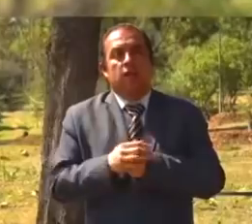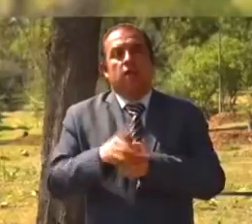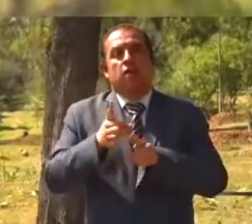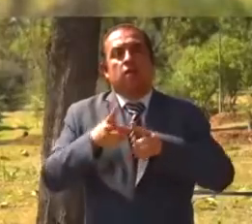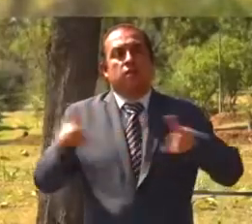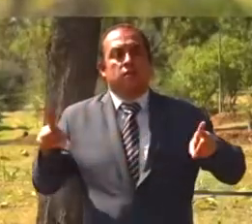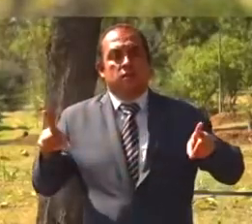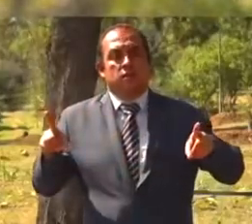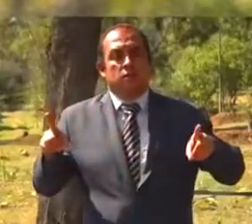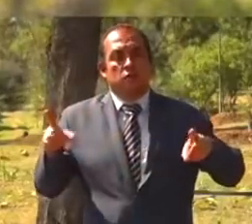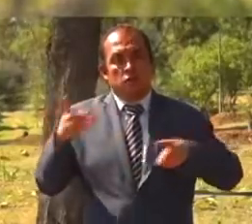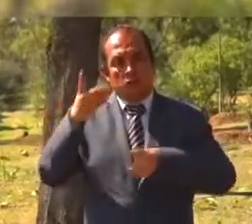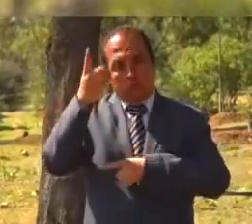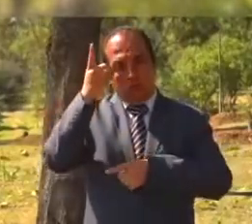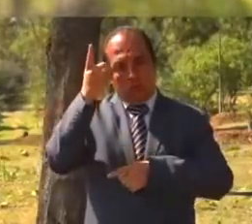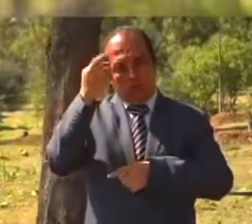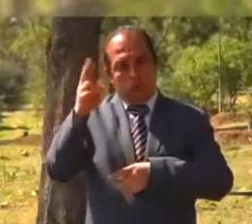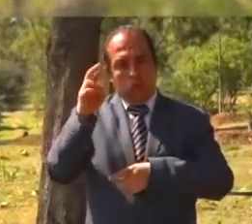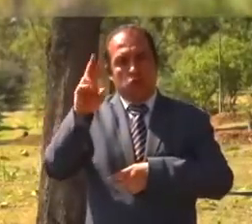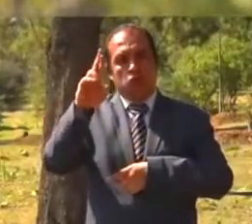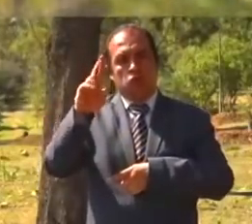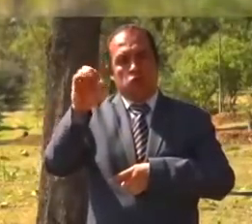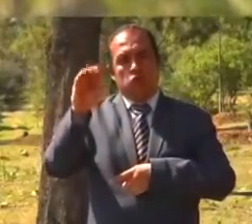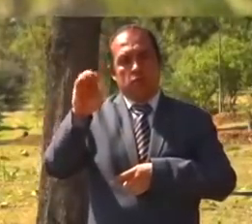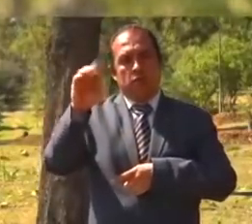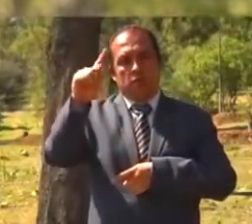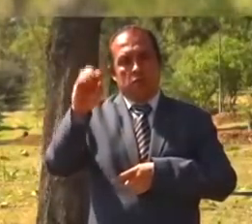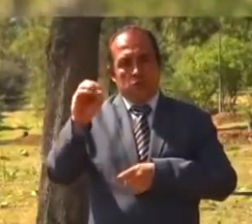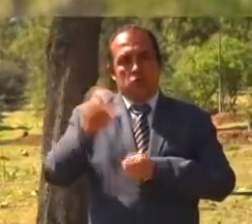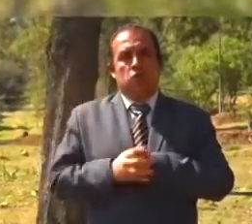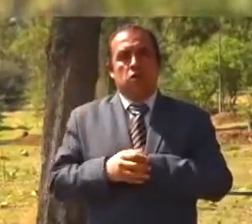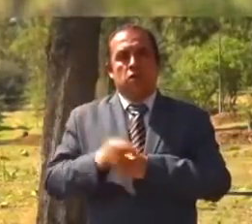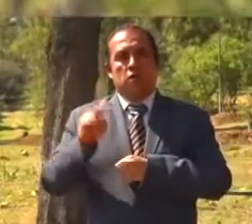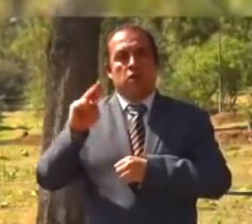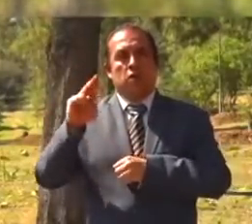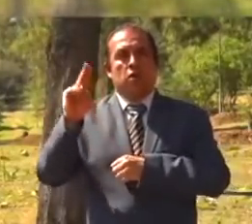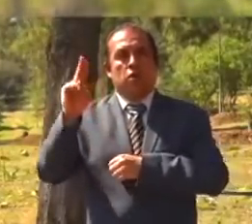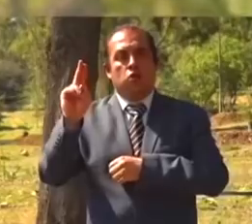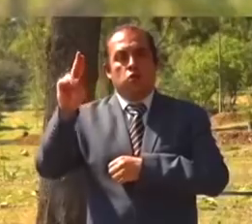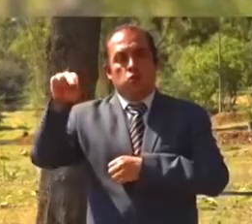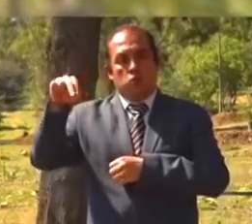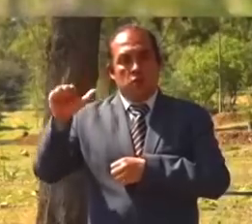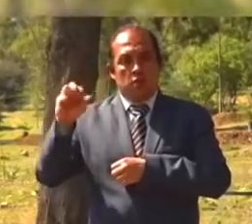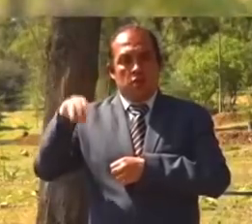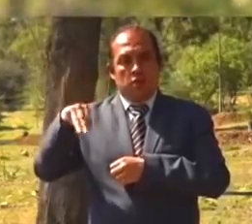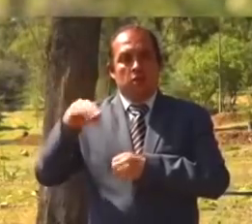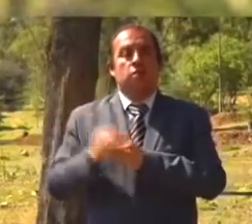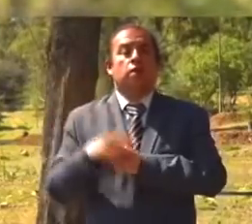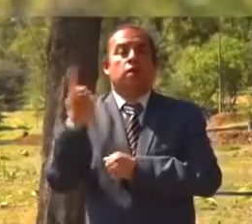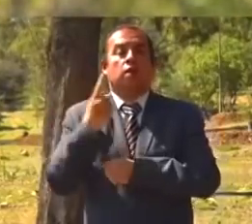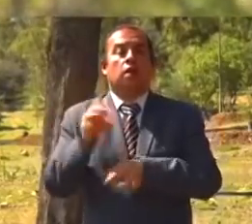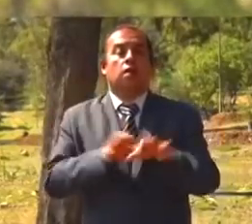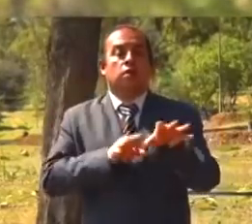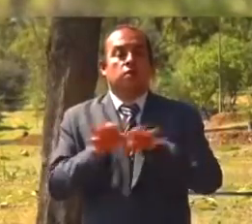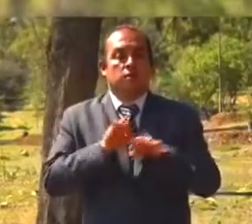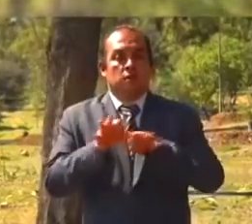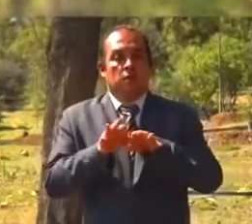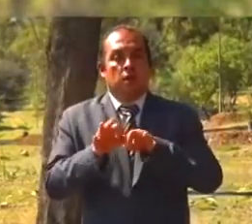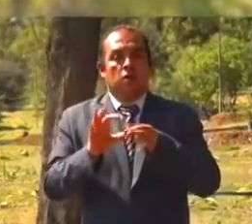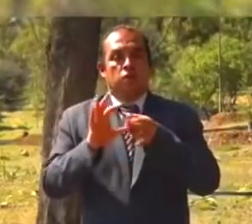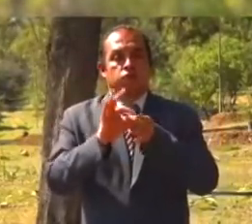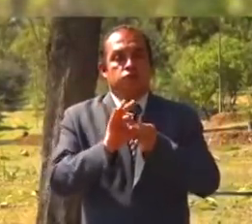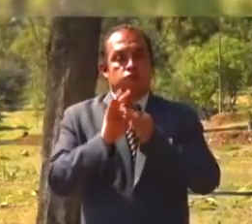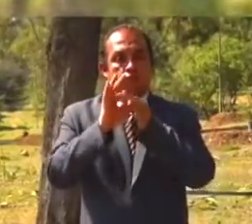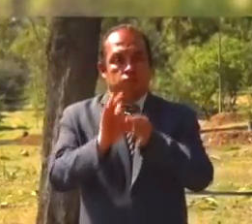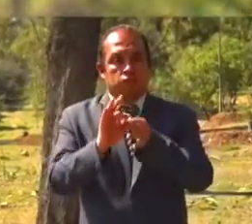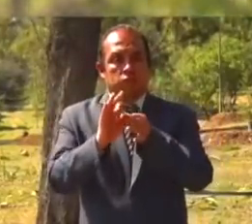o que es desarrollada por el doctor Roberto Linding, de la Universidad Nacional Autónoma de México, que ha estado colaborando junto con